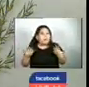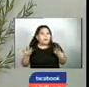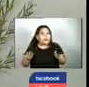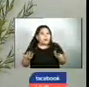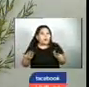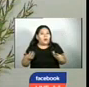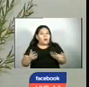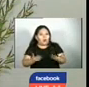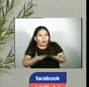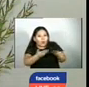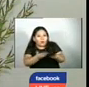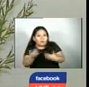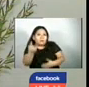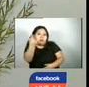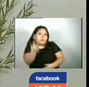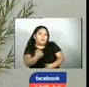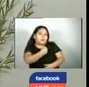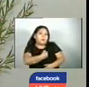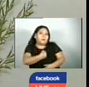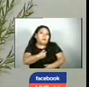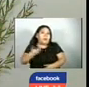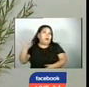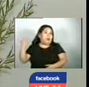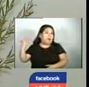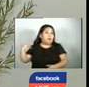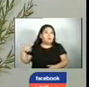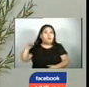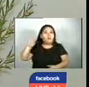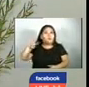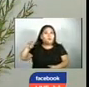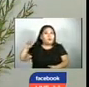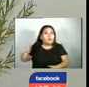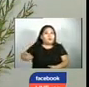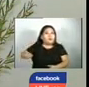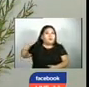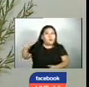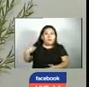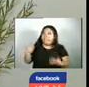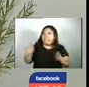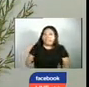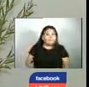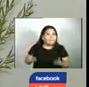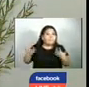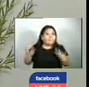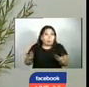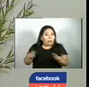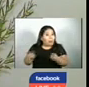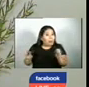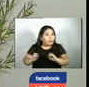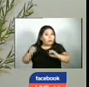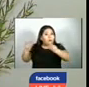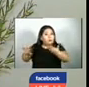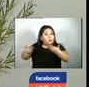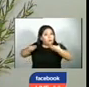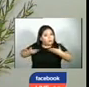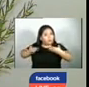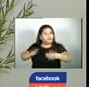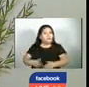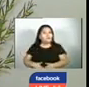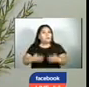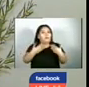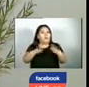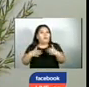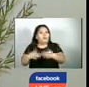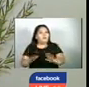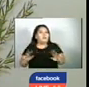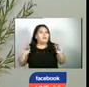las reparaciones a las víctimas. Hace 40 años que las víctimas están sin recibir reparaciones, a diferencia, por